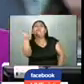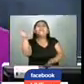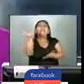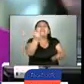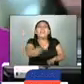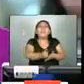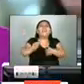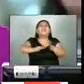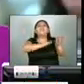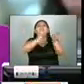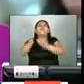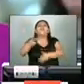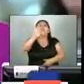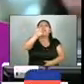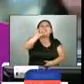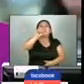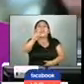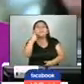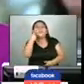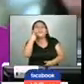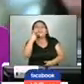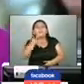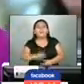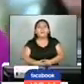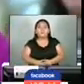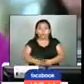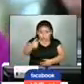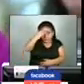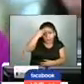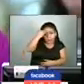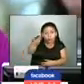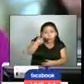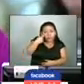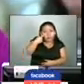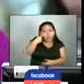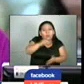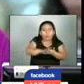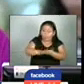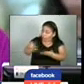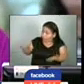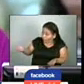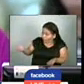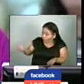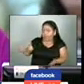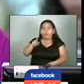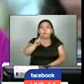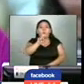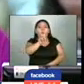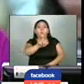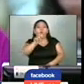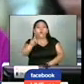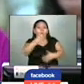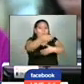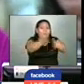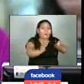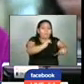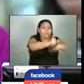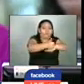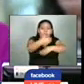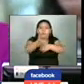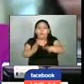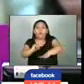dinero de la segunda fase del Plan Control Territorial? ¿Sabe a dónde está invertido, diputada? En los 11 cubos que están